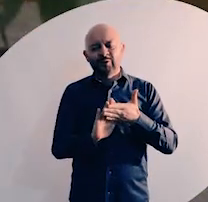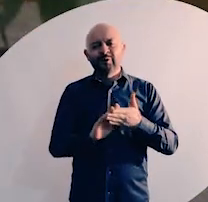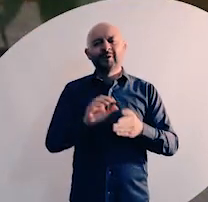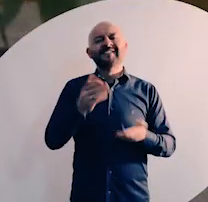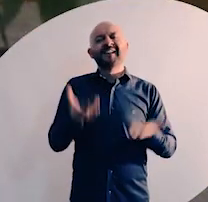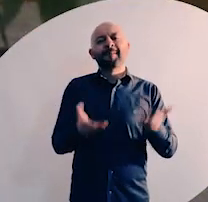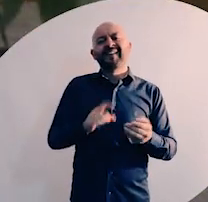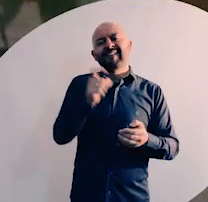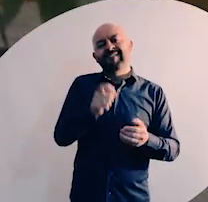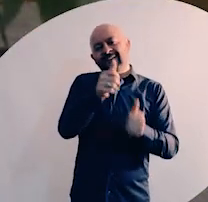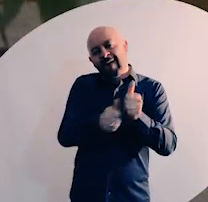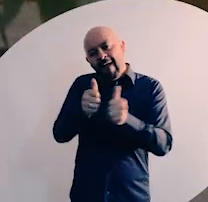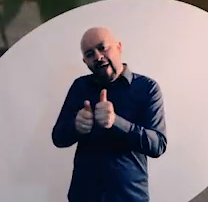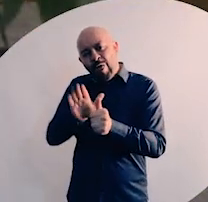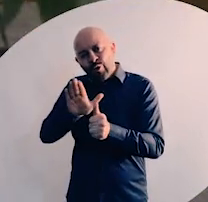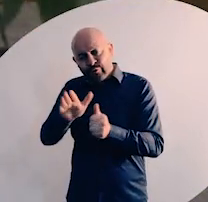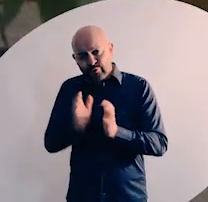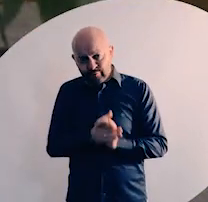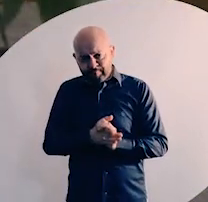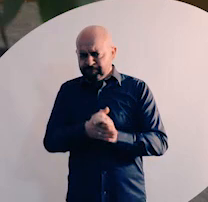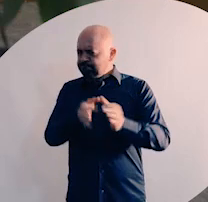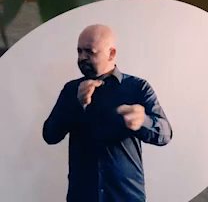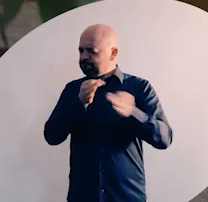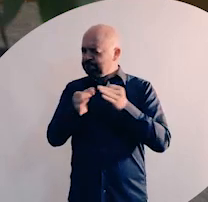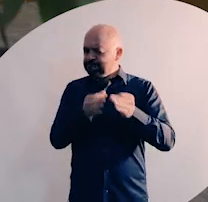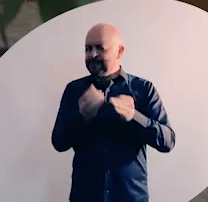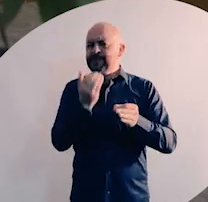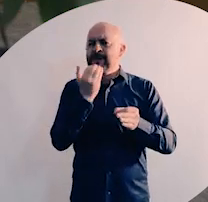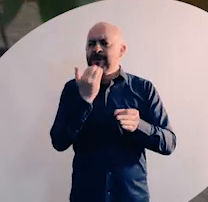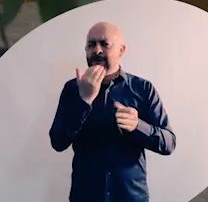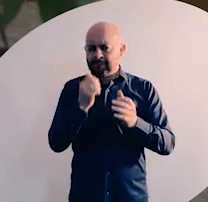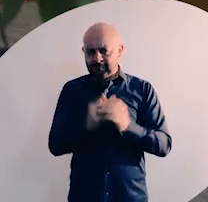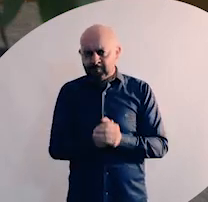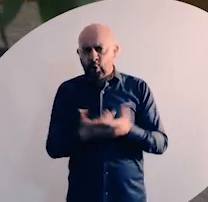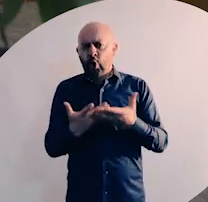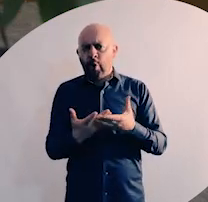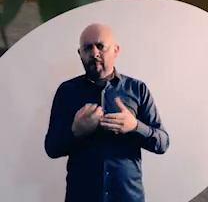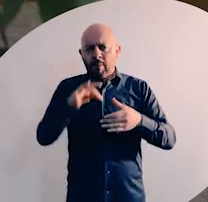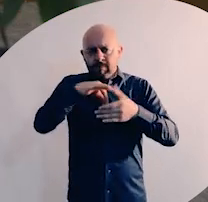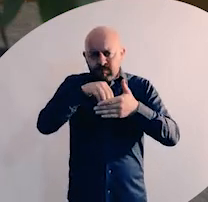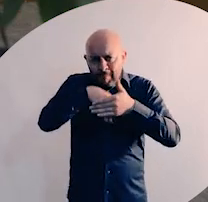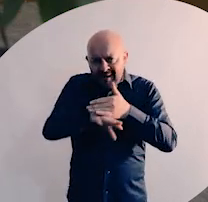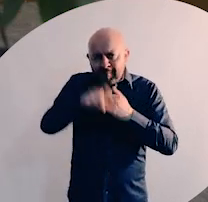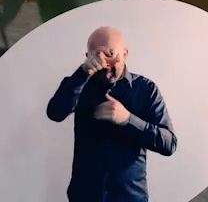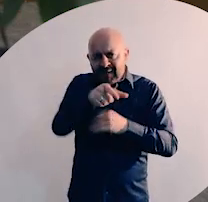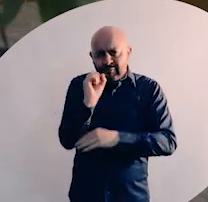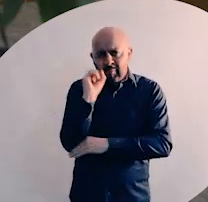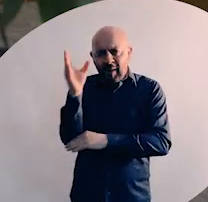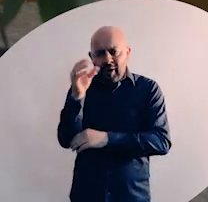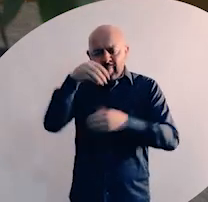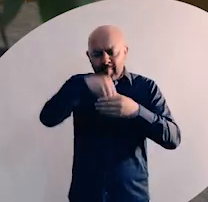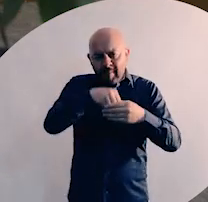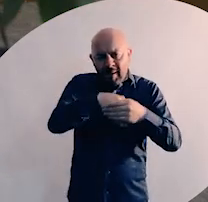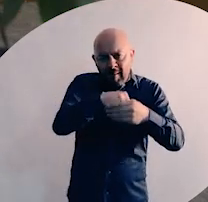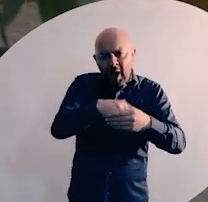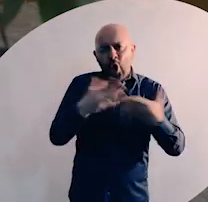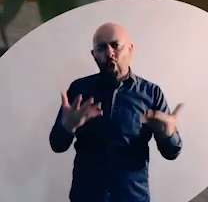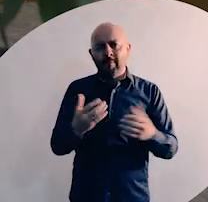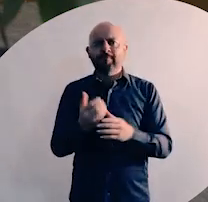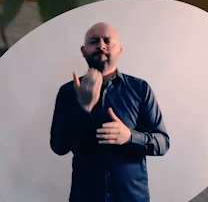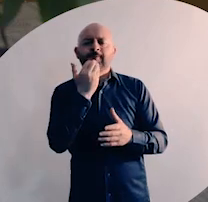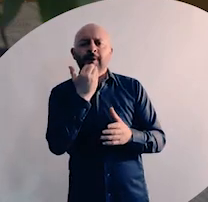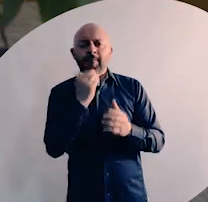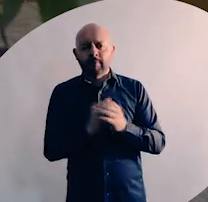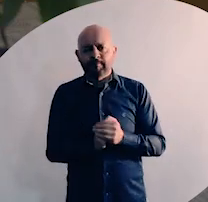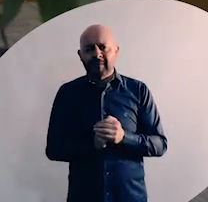Hay diferentes opciones según las necesidades de cada cliente. Y déjenme lo ilustro con ejemplos de inversiones reales de los